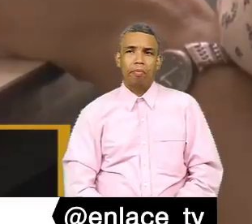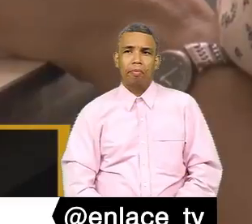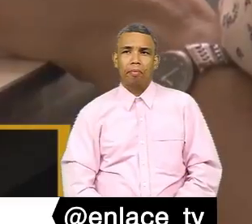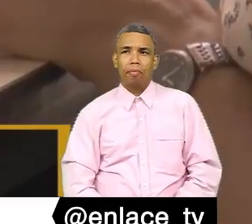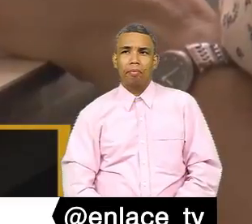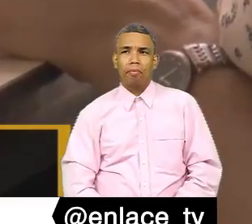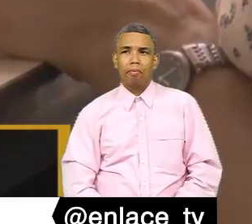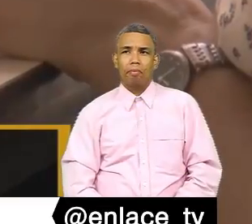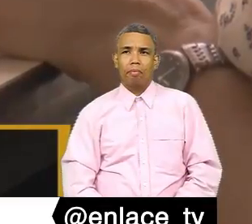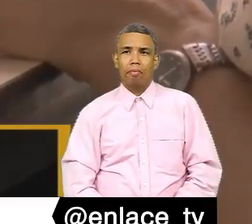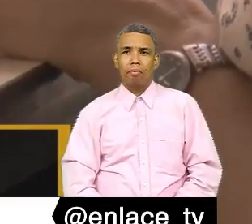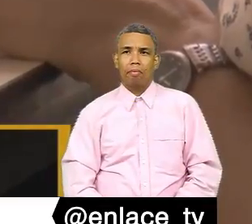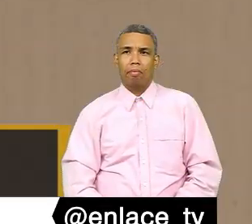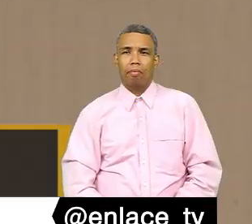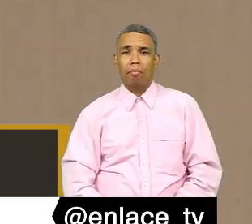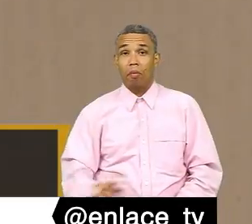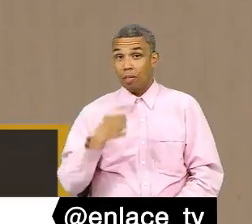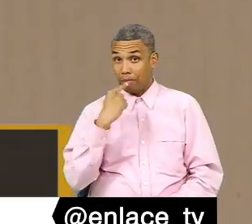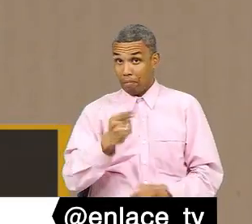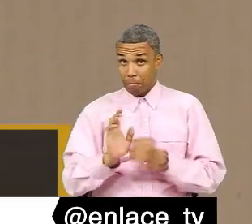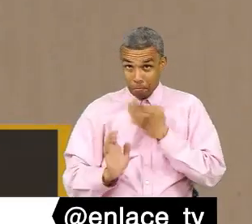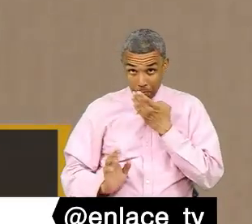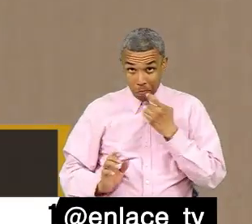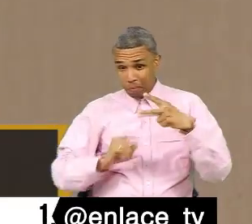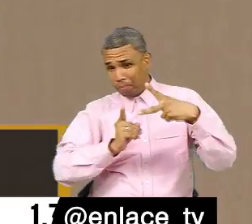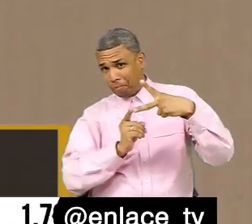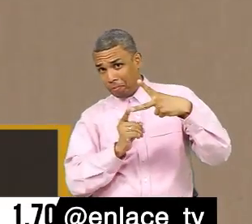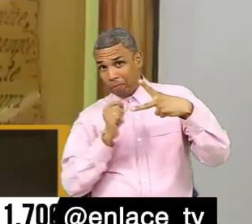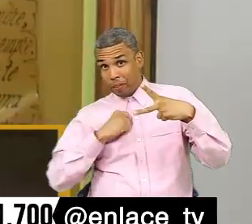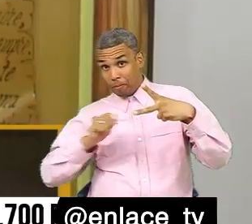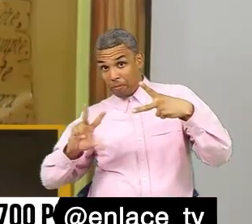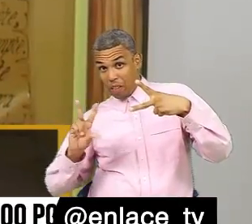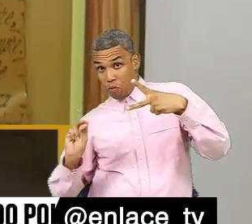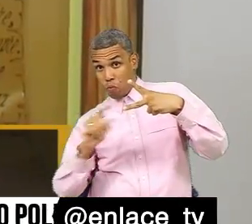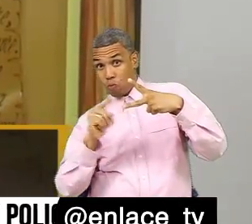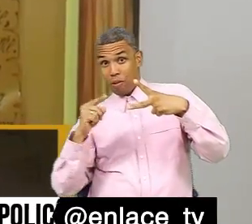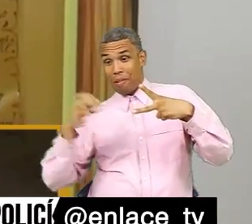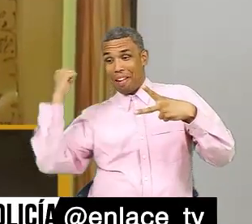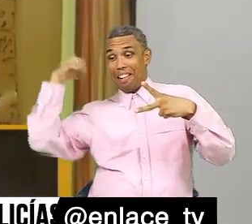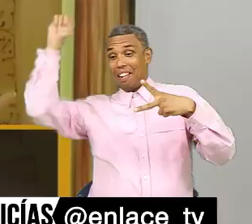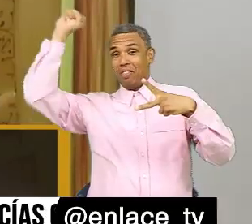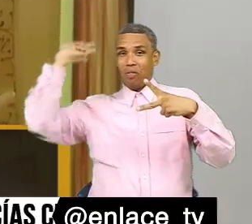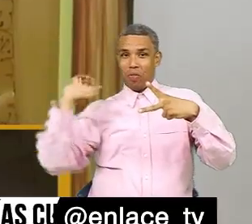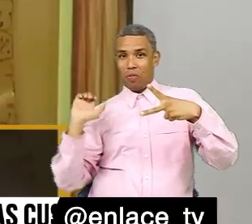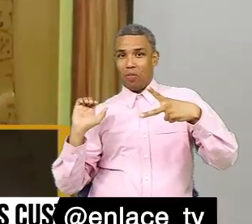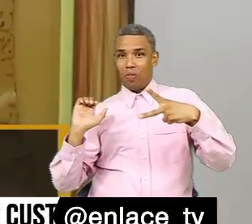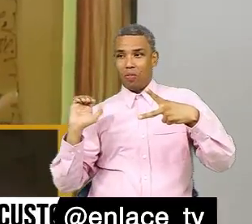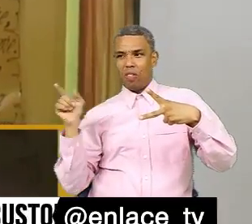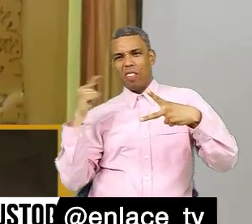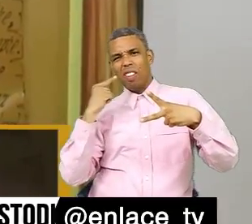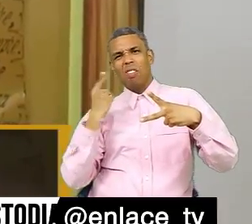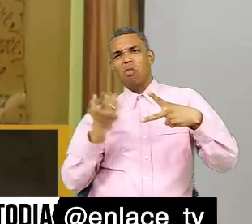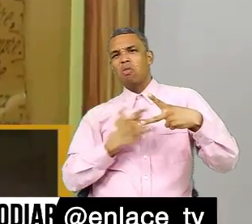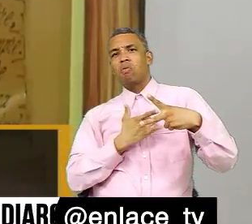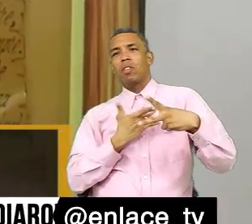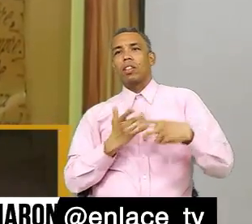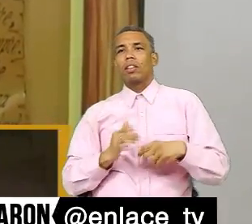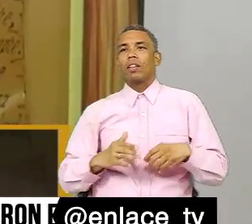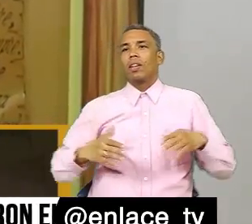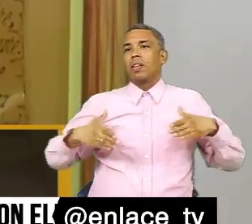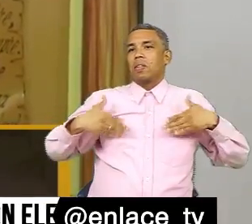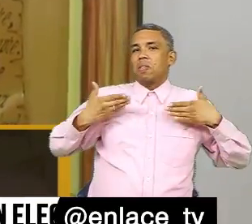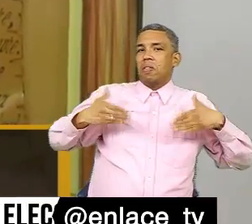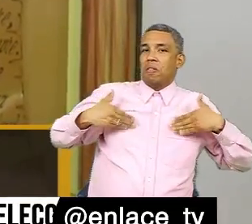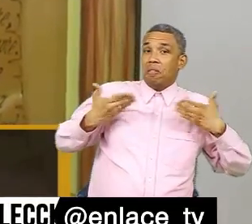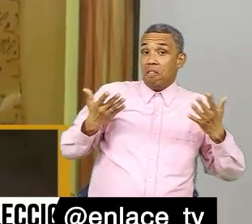de la democracia que impidió, según ella, un acuerdo inconveniente para el país. Nosotros la verdad estamos muy contentos porque vemos que no hay ni ganadores